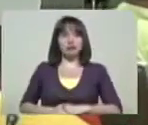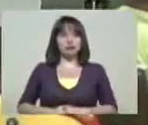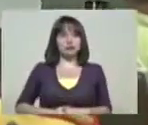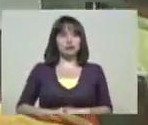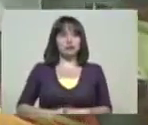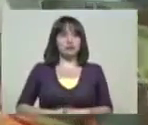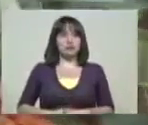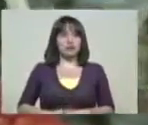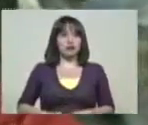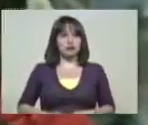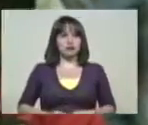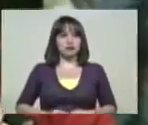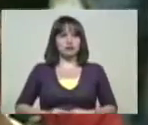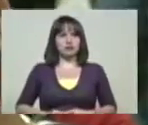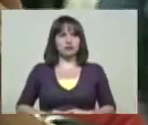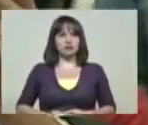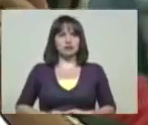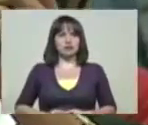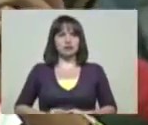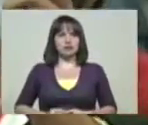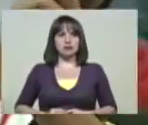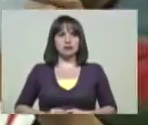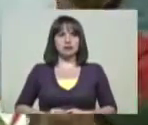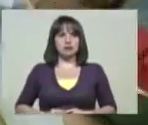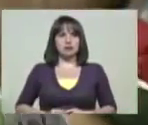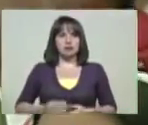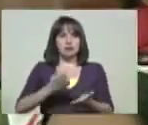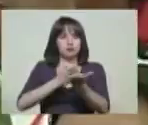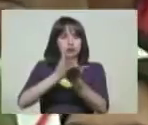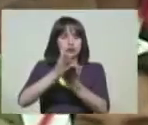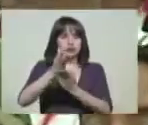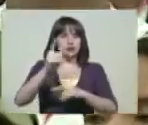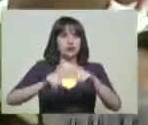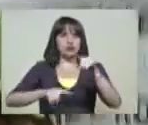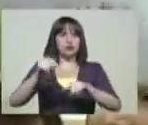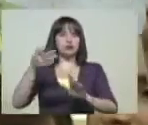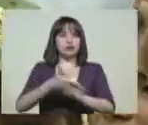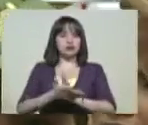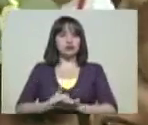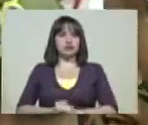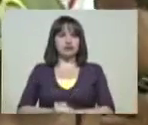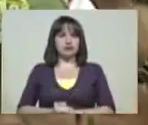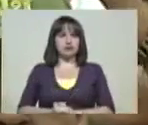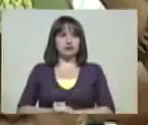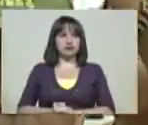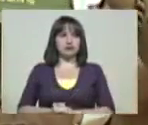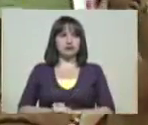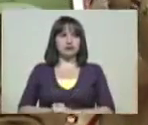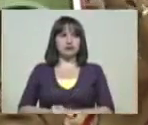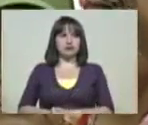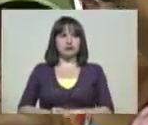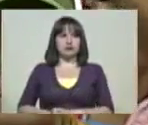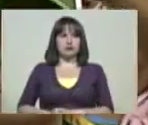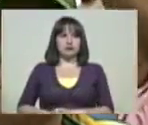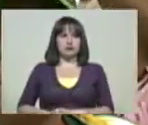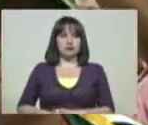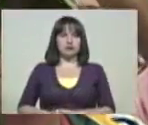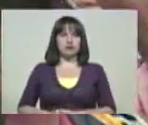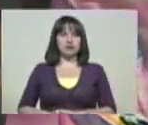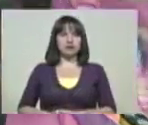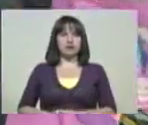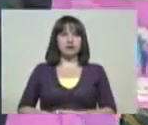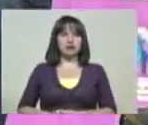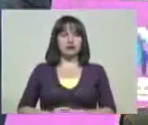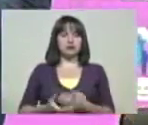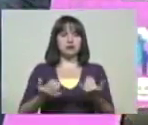pero yo sabía ganar la elecciones internas en la liga socialista y era muy joven nadie me veía